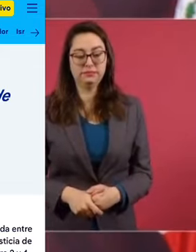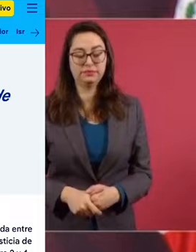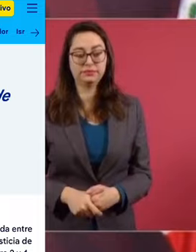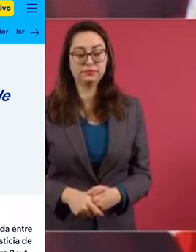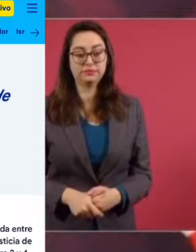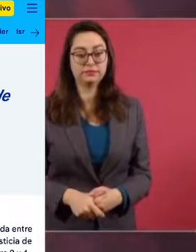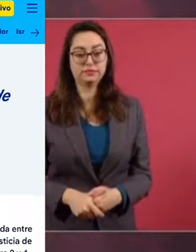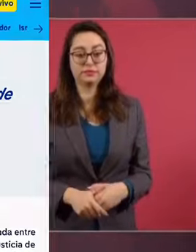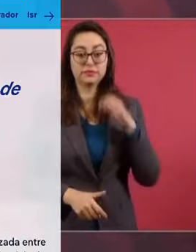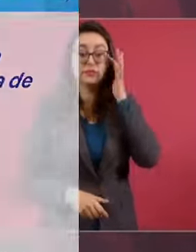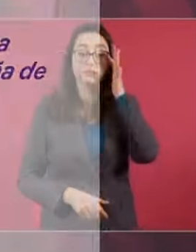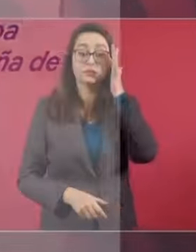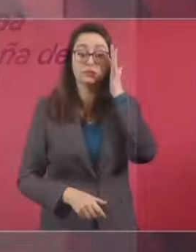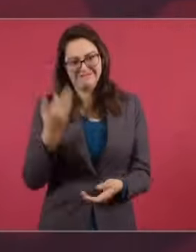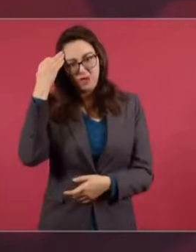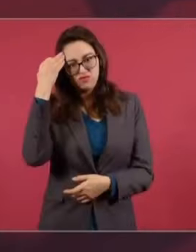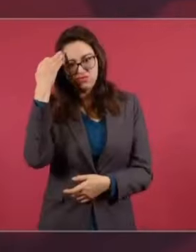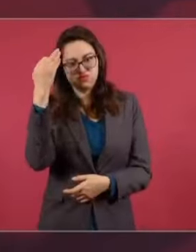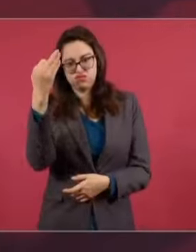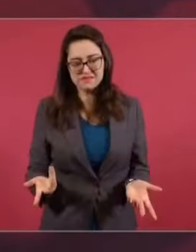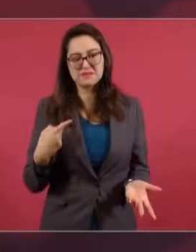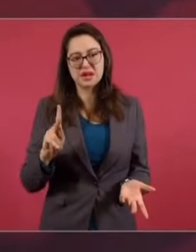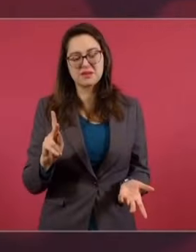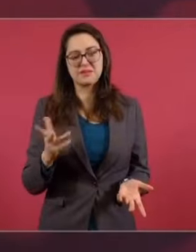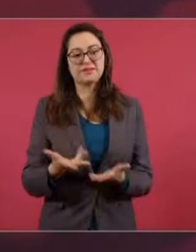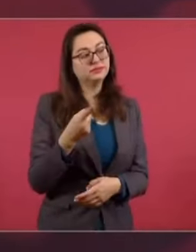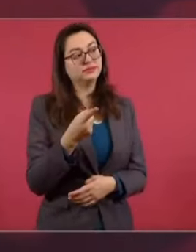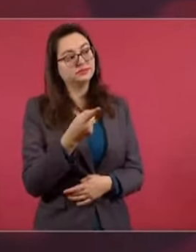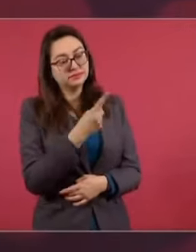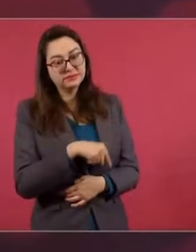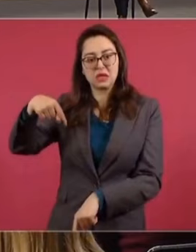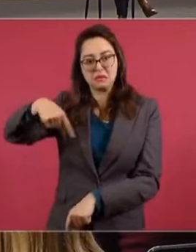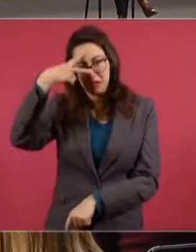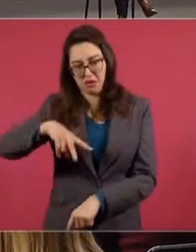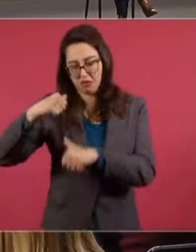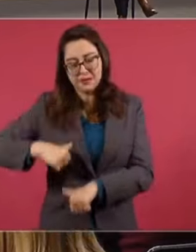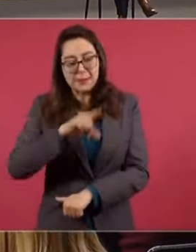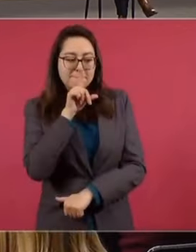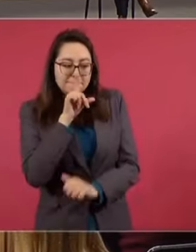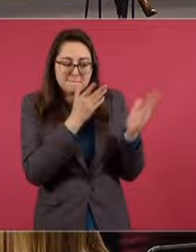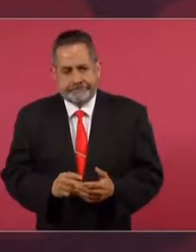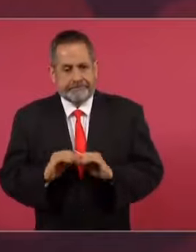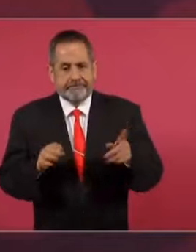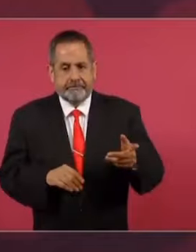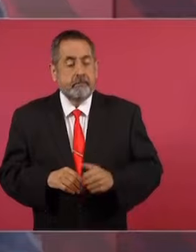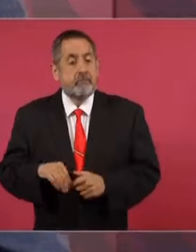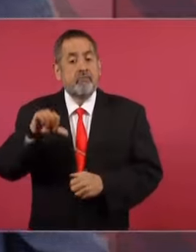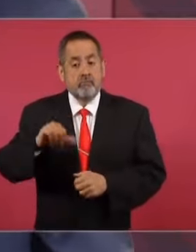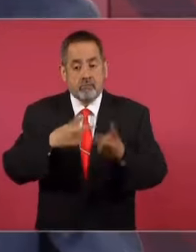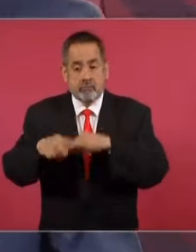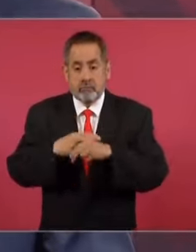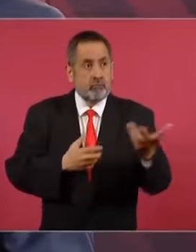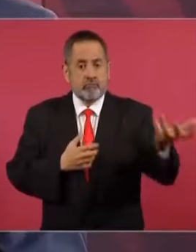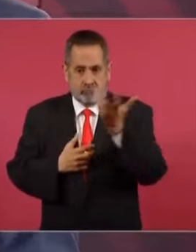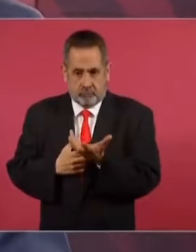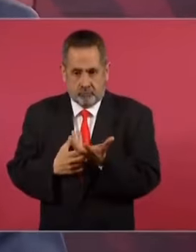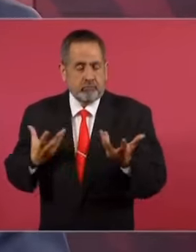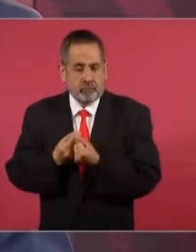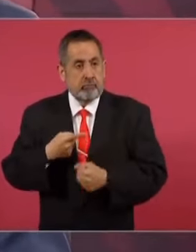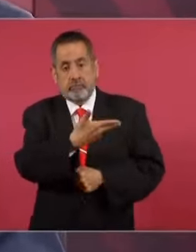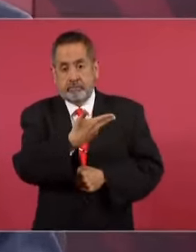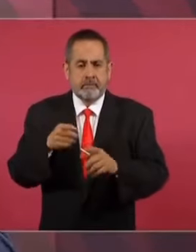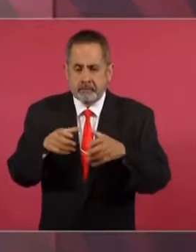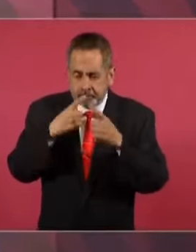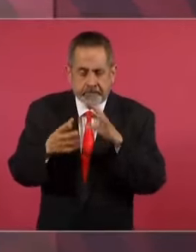posibilidad es que los de la DEA estén molestos, porque antes entraban y salían sin pedir permiso. Y se puso orden. Viene una comisión de Estados Unidos. Me pidió el